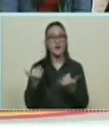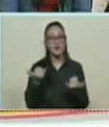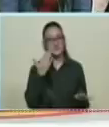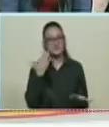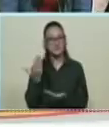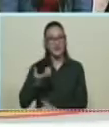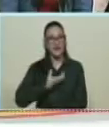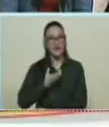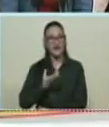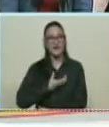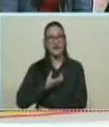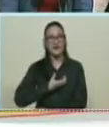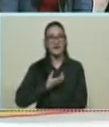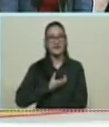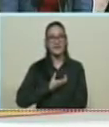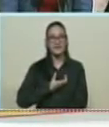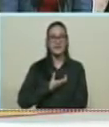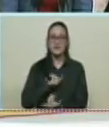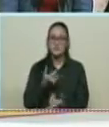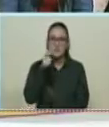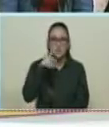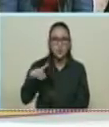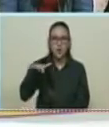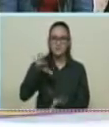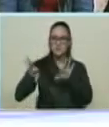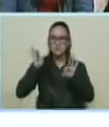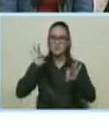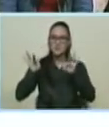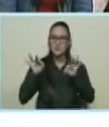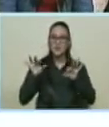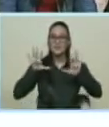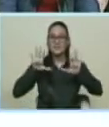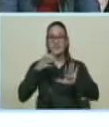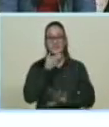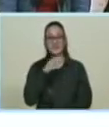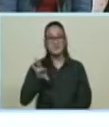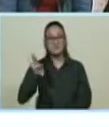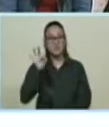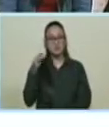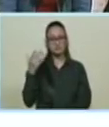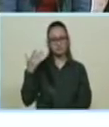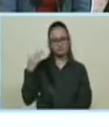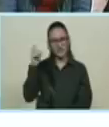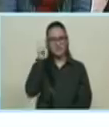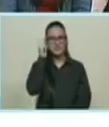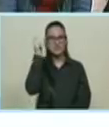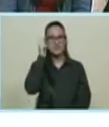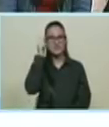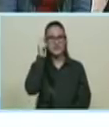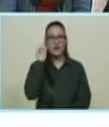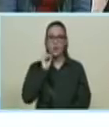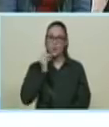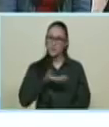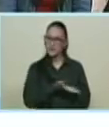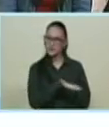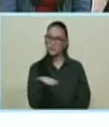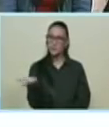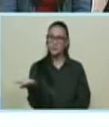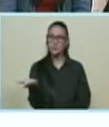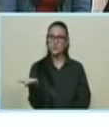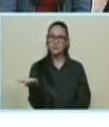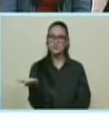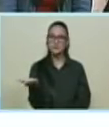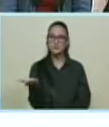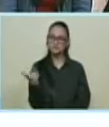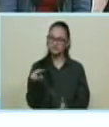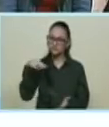los alcaldes y alcaldesas que el pueblo acaba de elegir ahora en 10 de diciembre, apenas hace unos días. Juventud que se